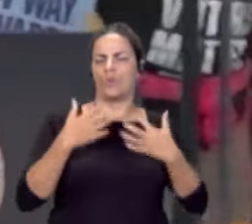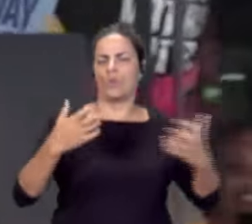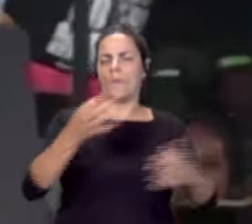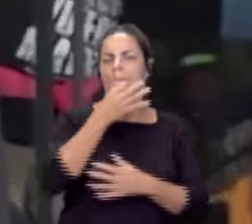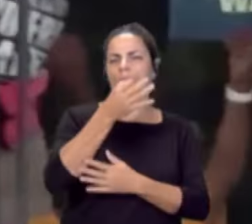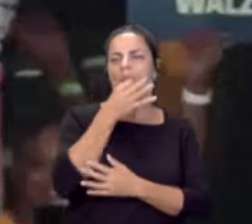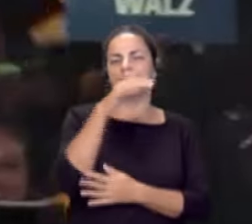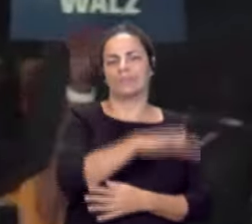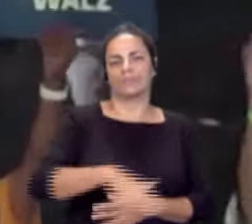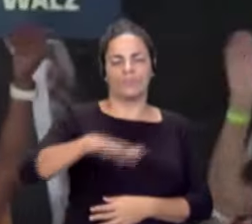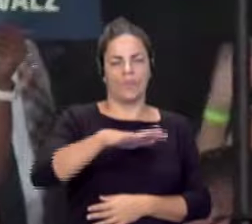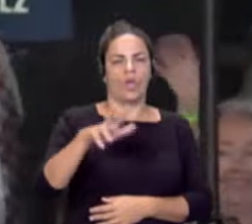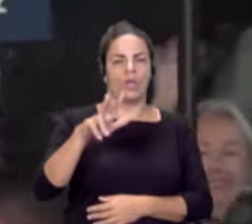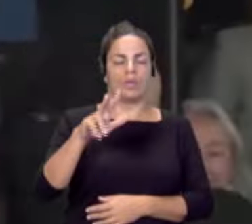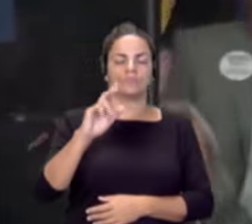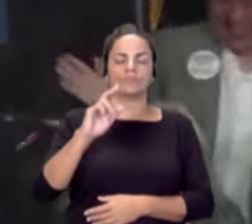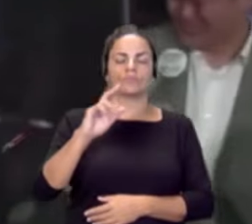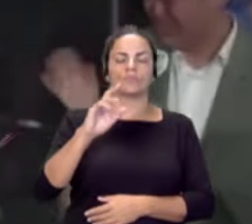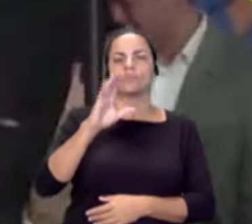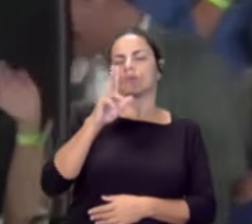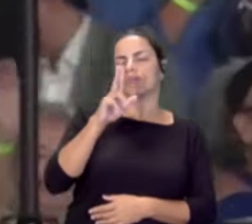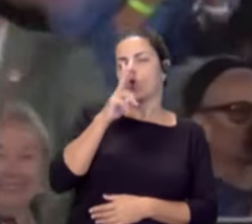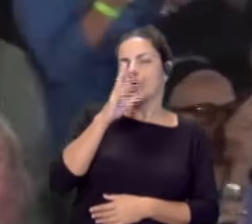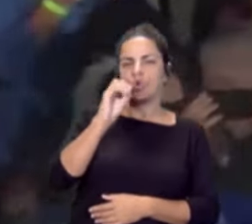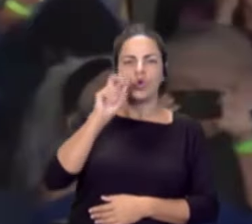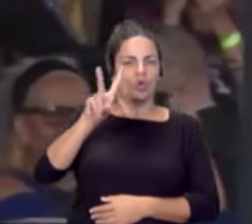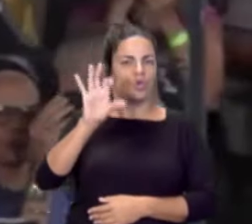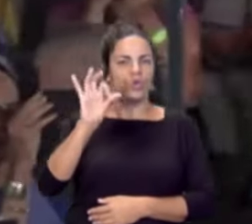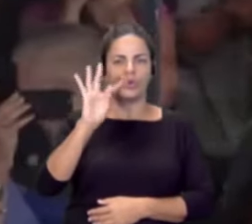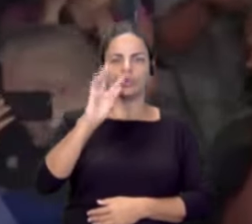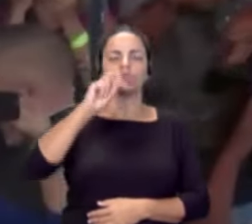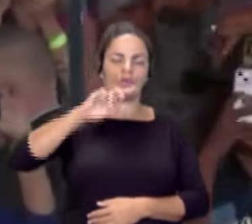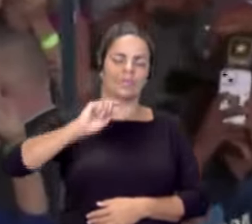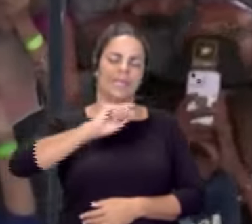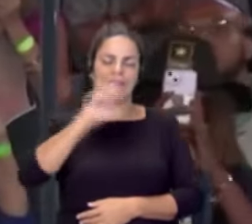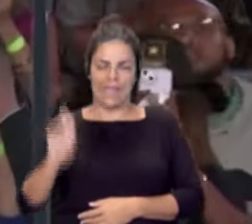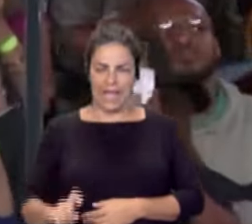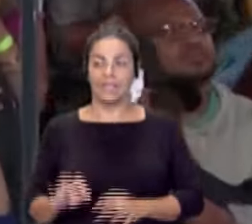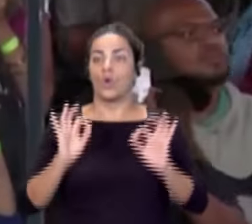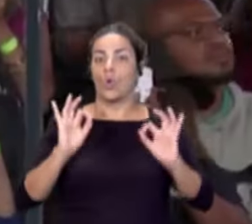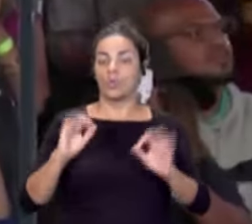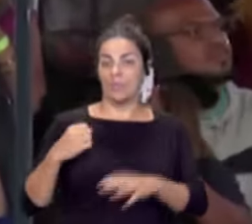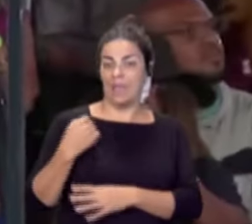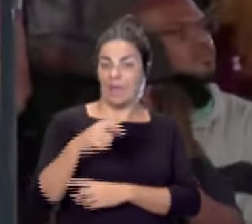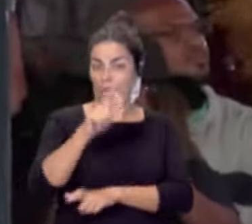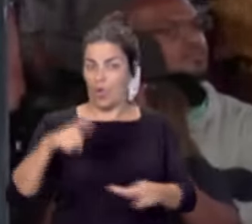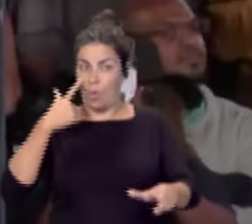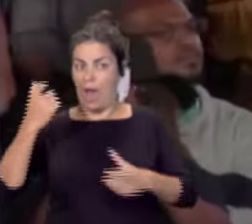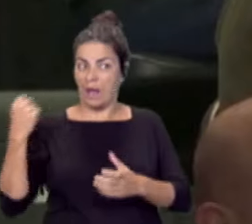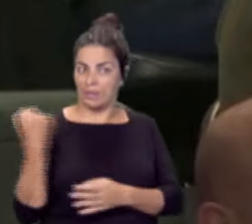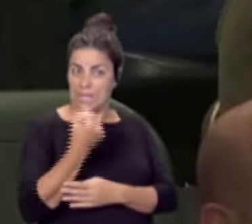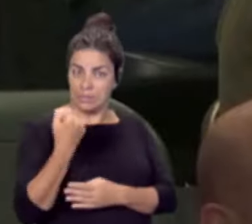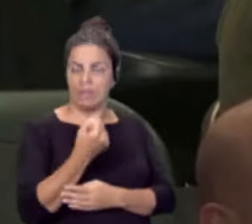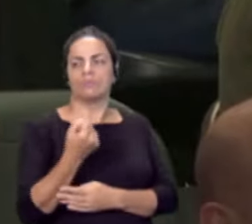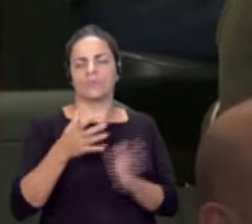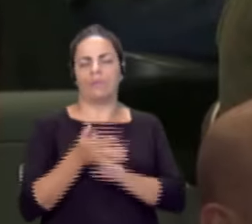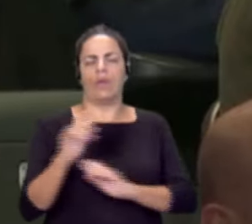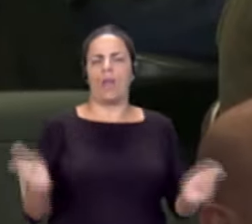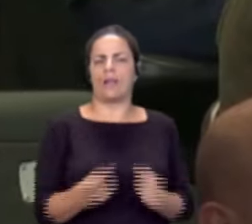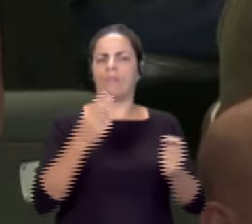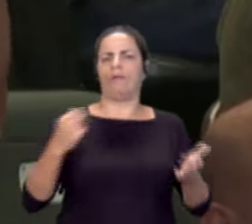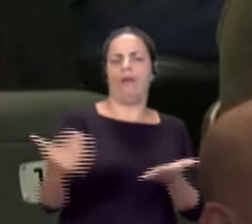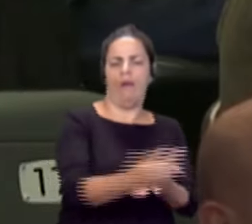Houston, Texas. Justamente el apoyo de artistas es algo que ha ayudado a que las campañas recauden más dinero y a que más personas acudan